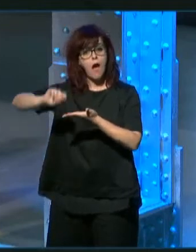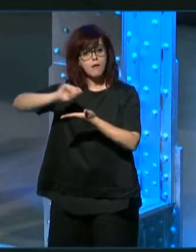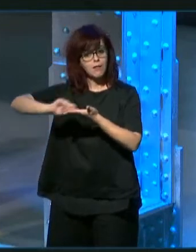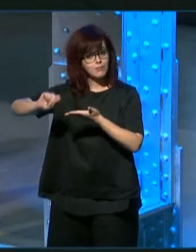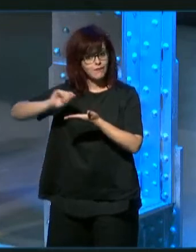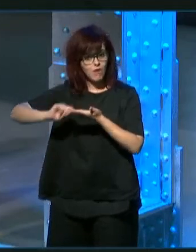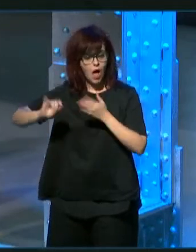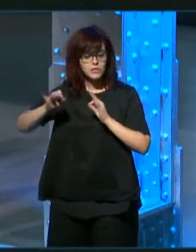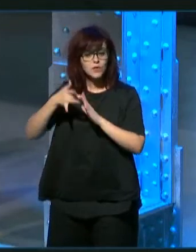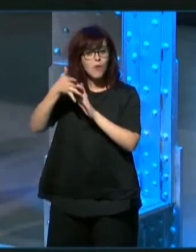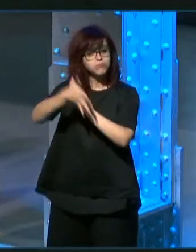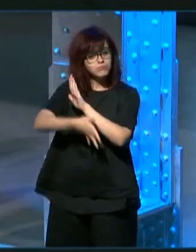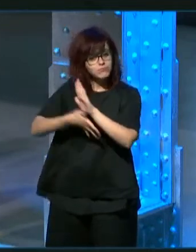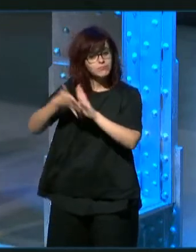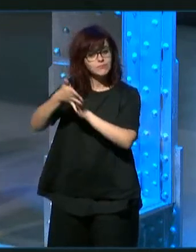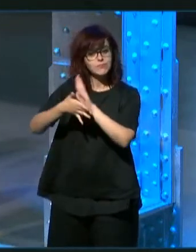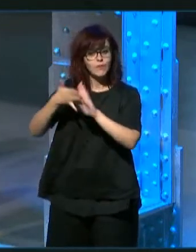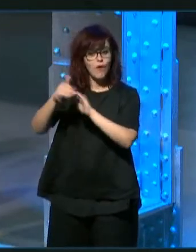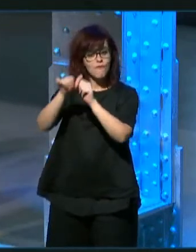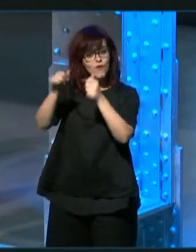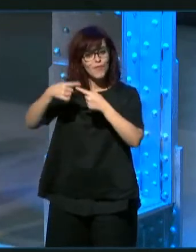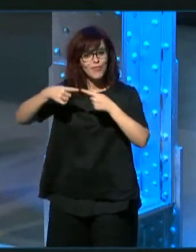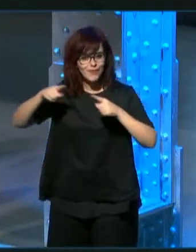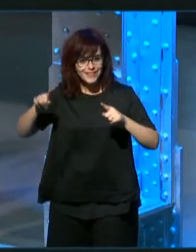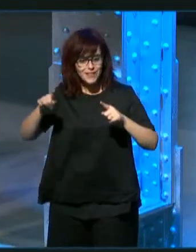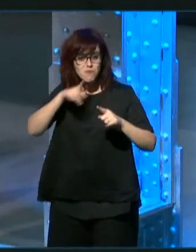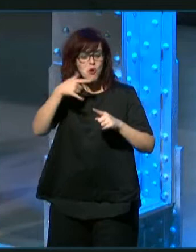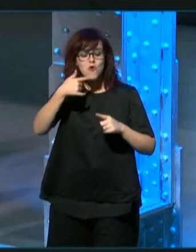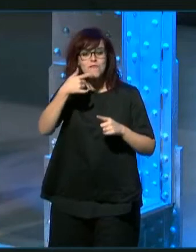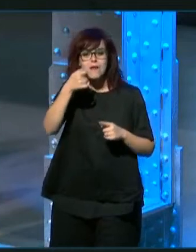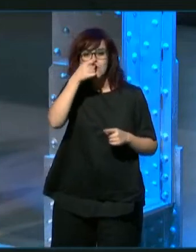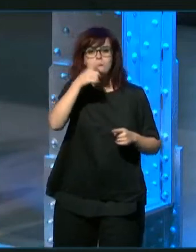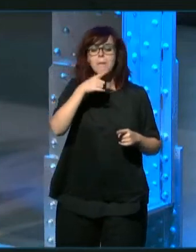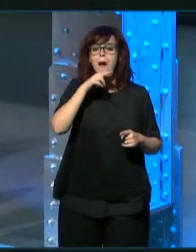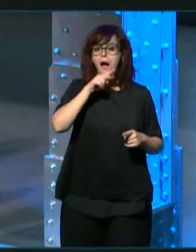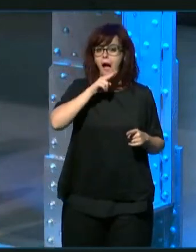de explicar las cosas de otra manera, porque no nos bastaba solamente